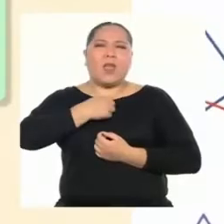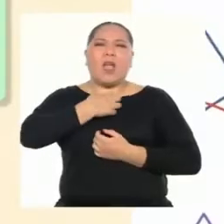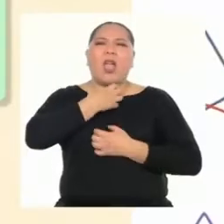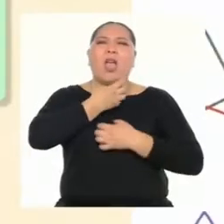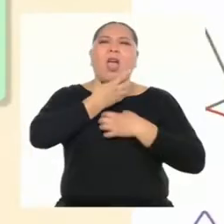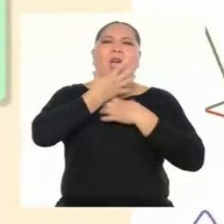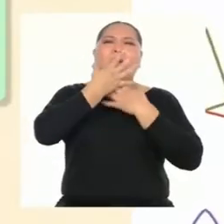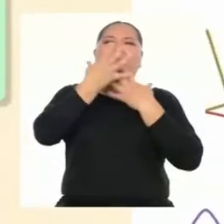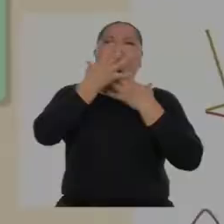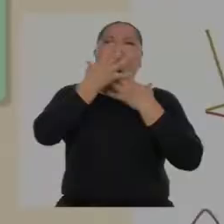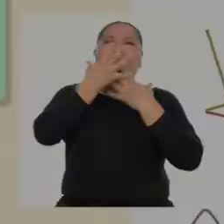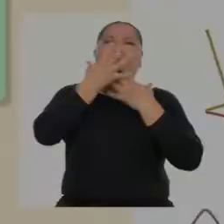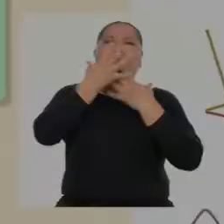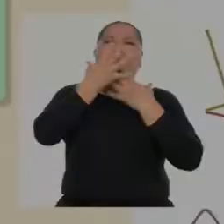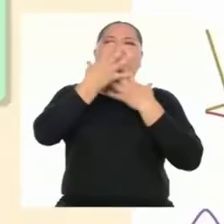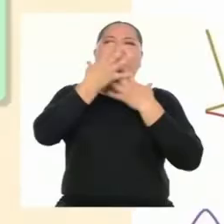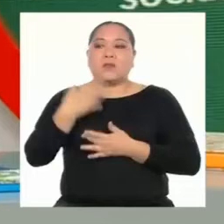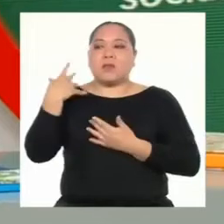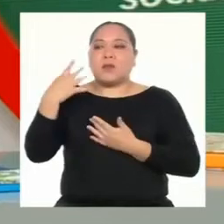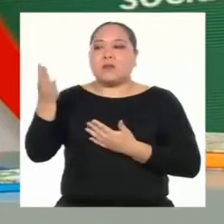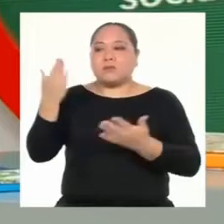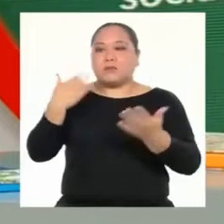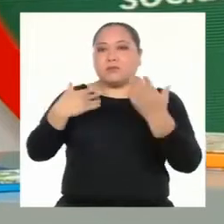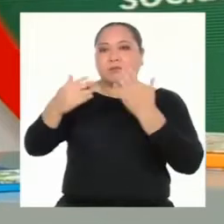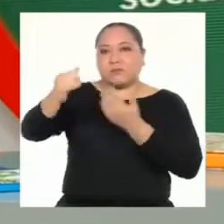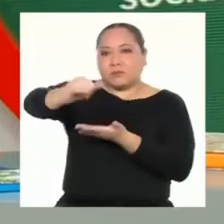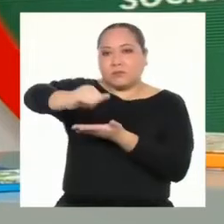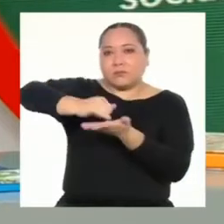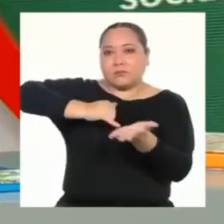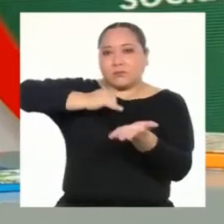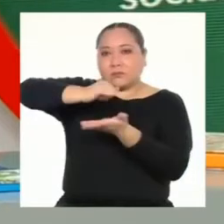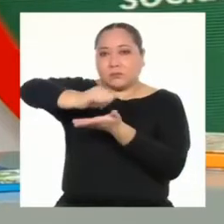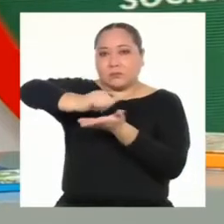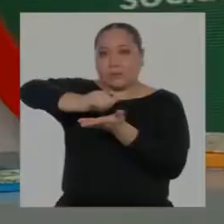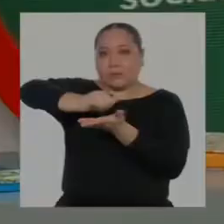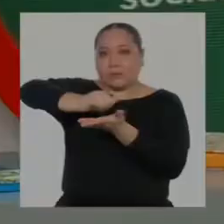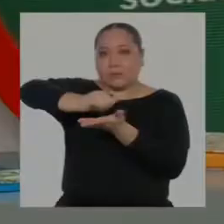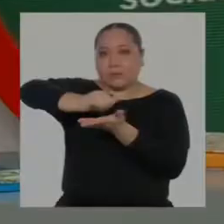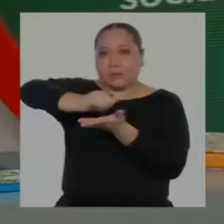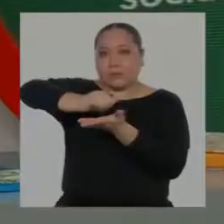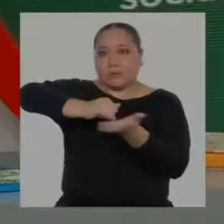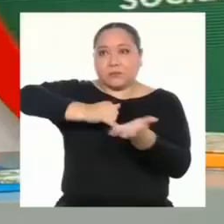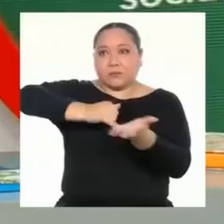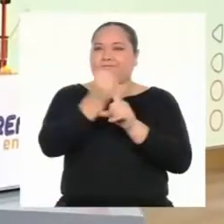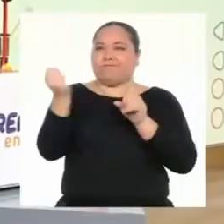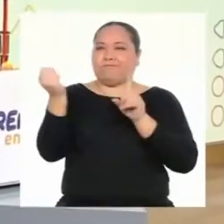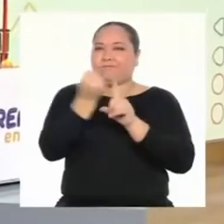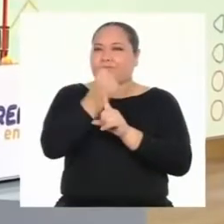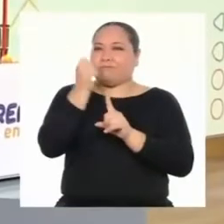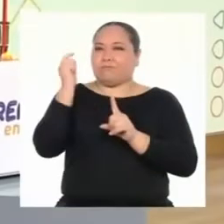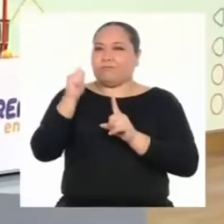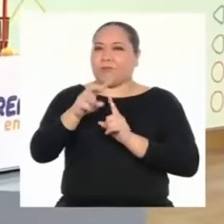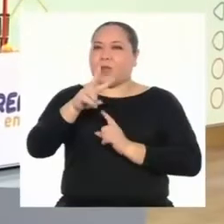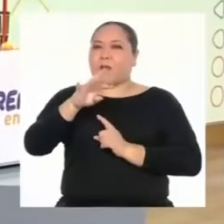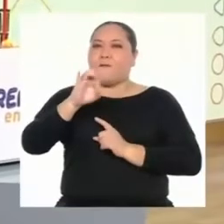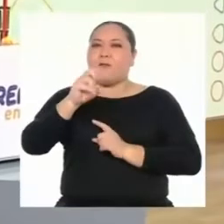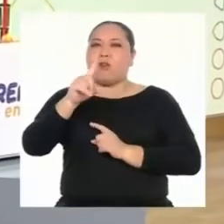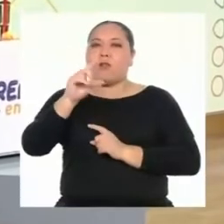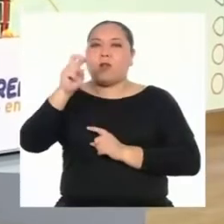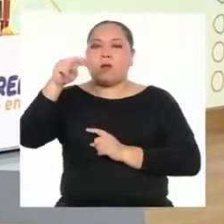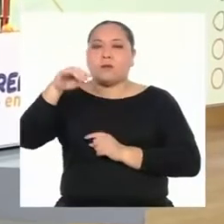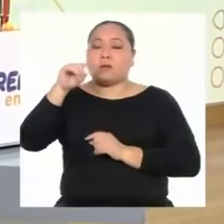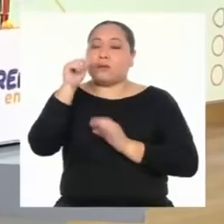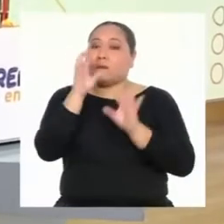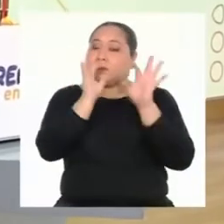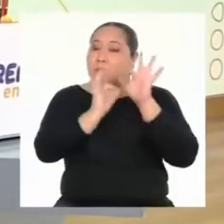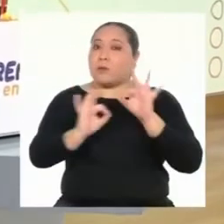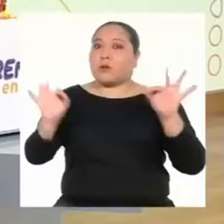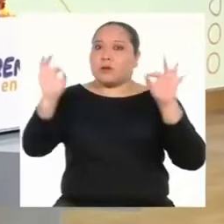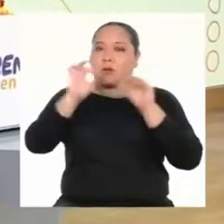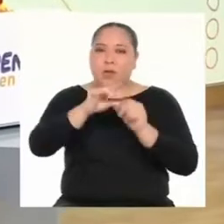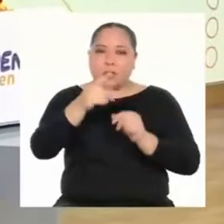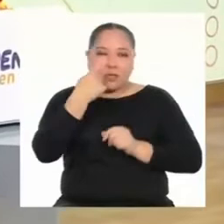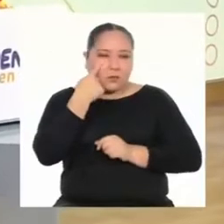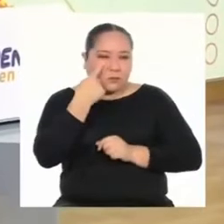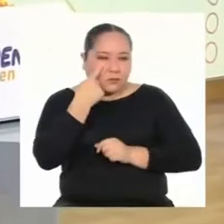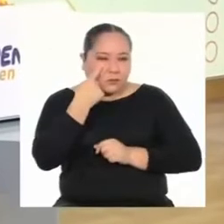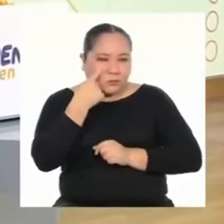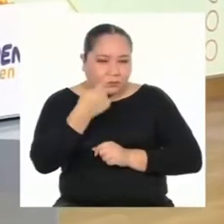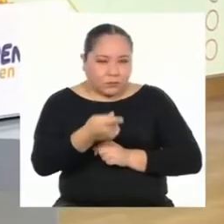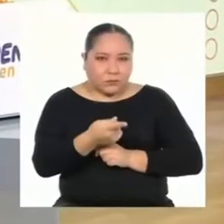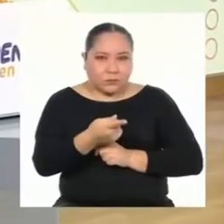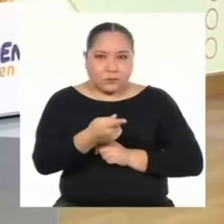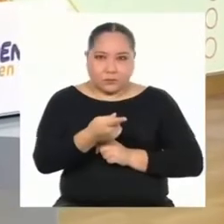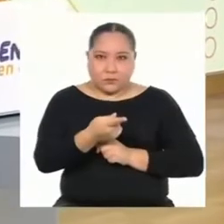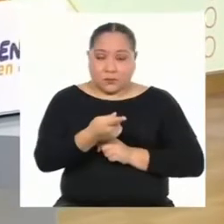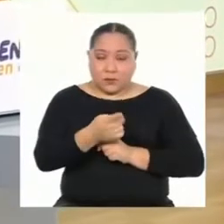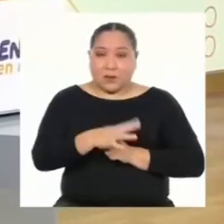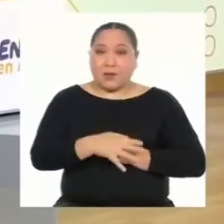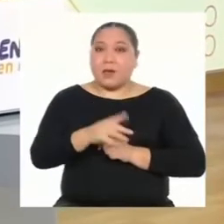Nos preocupamos mucho. Algunos mensajes que con el consentimiento lo importante que es reconocerla, prevenirla